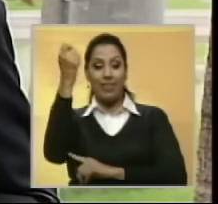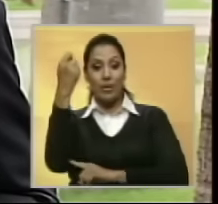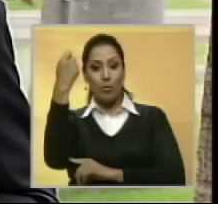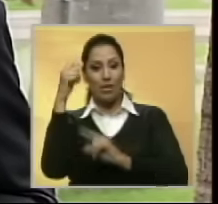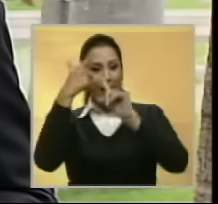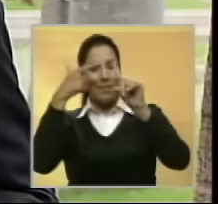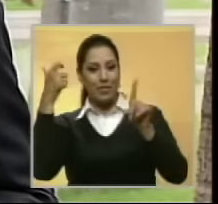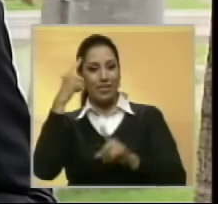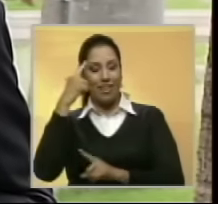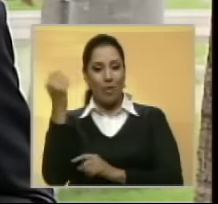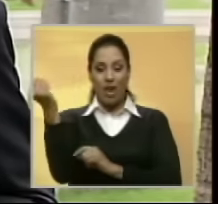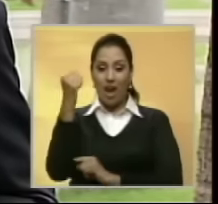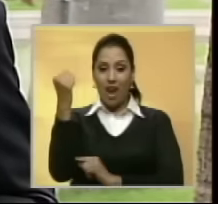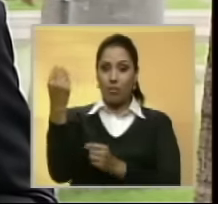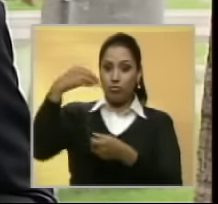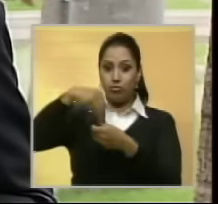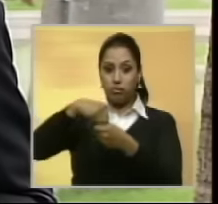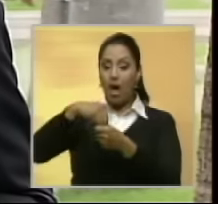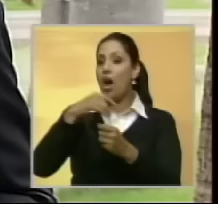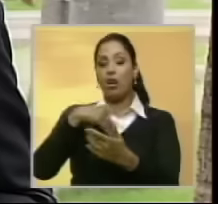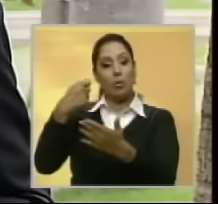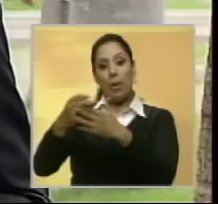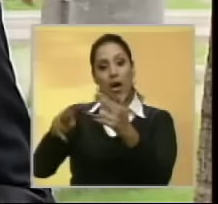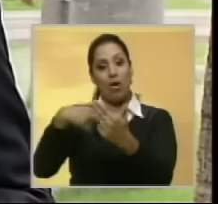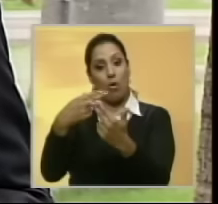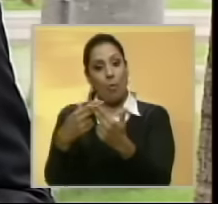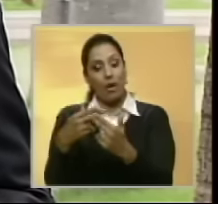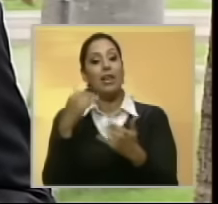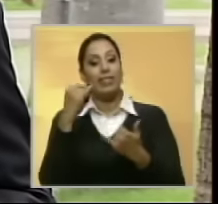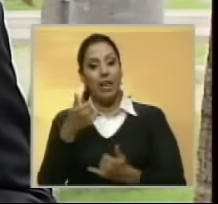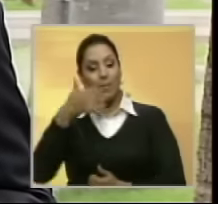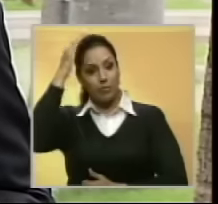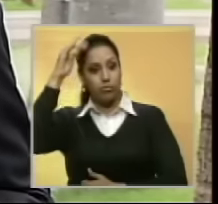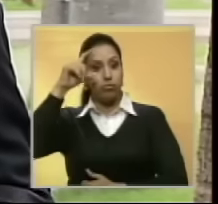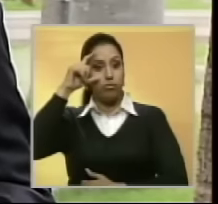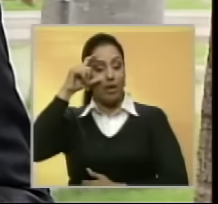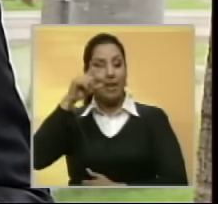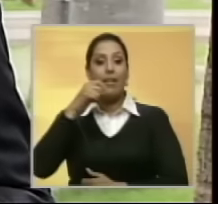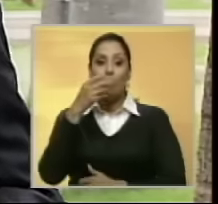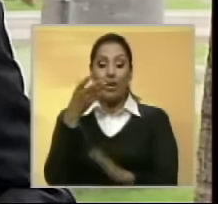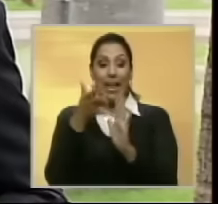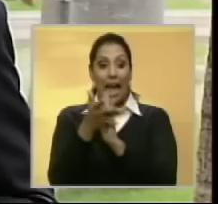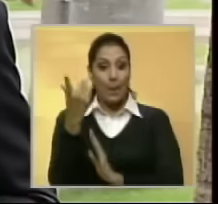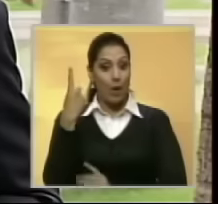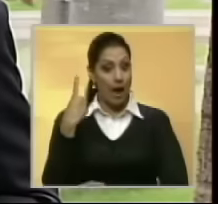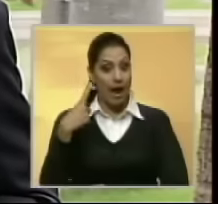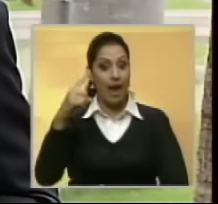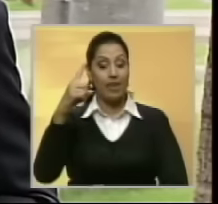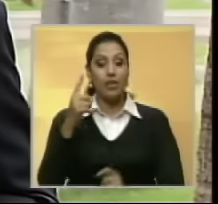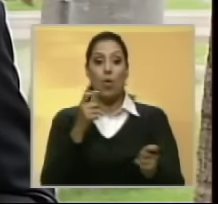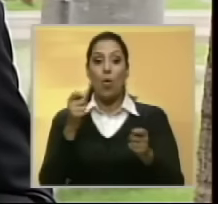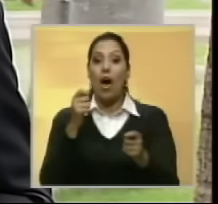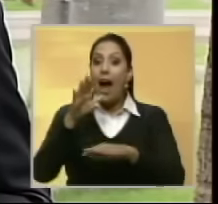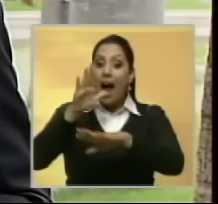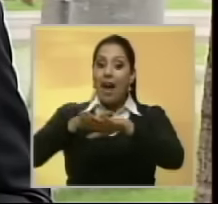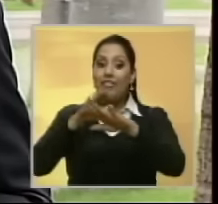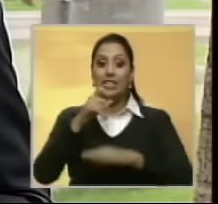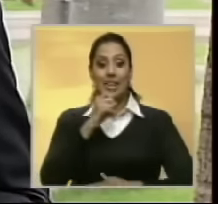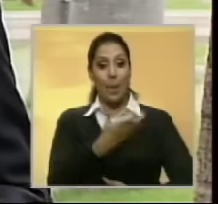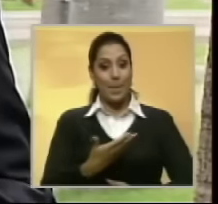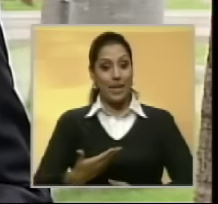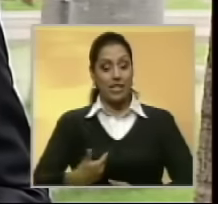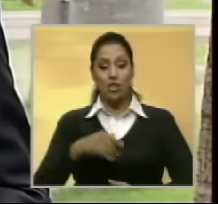de Amazonas pertenecientes a la mesa de la Unidad Democrática. Dijo Ramos Ayub que de concretarse esa medida anunciada por el